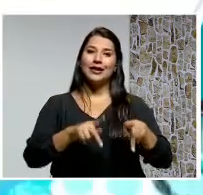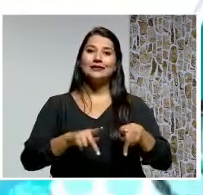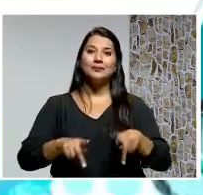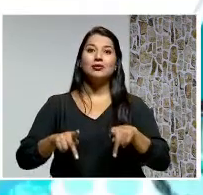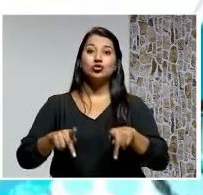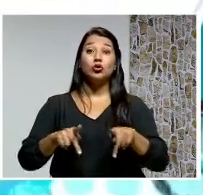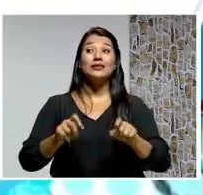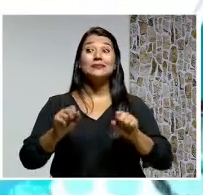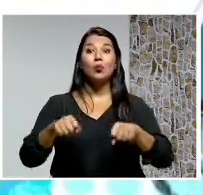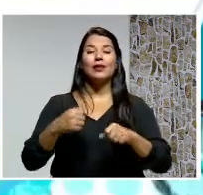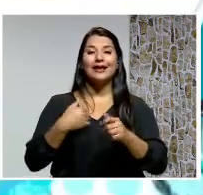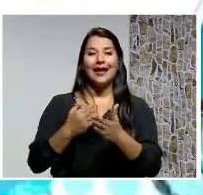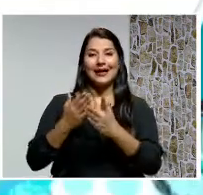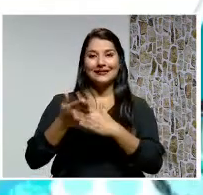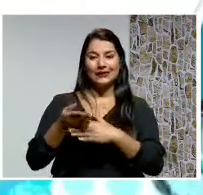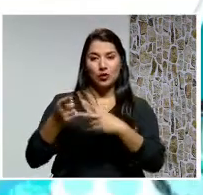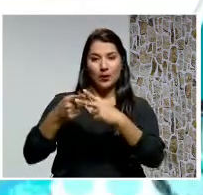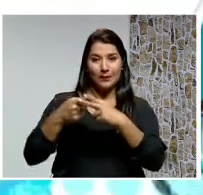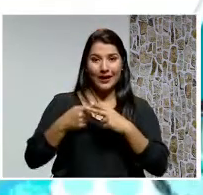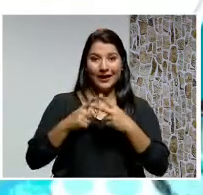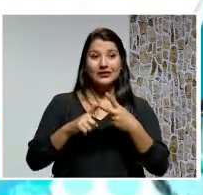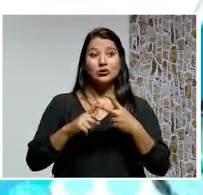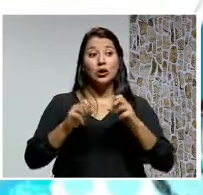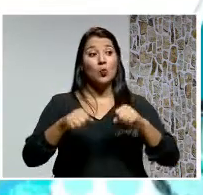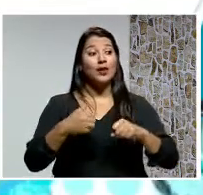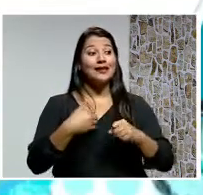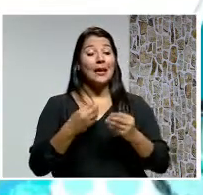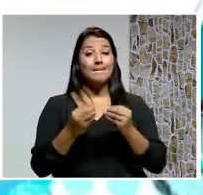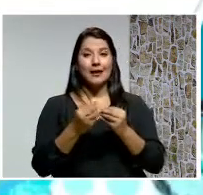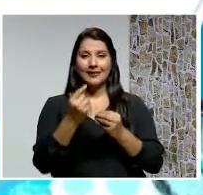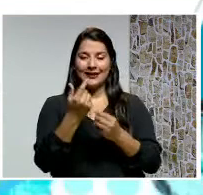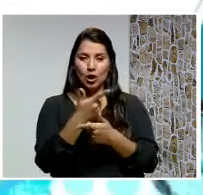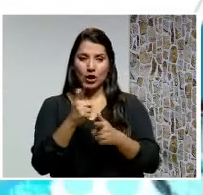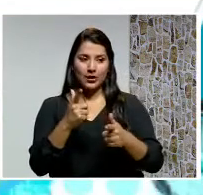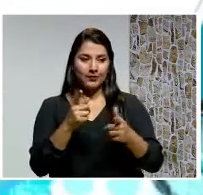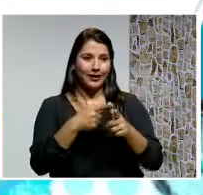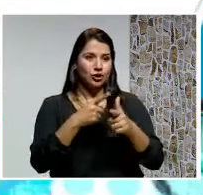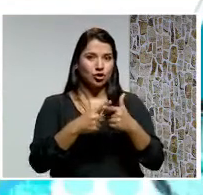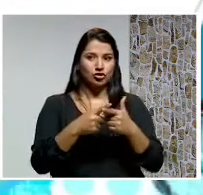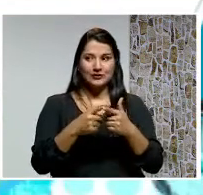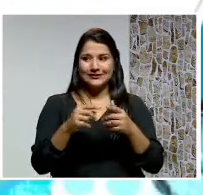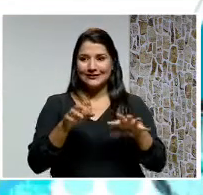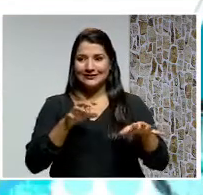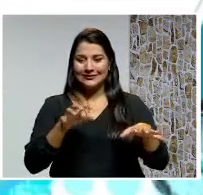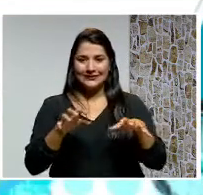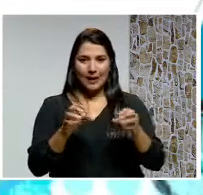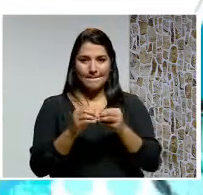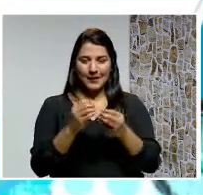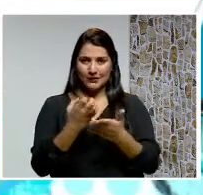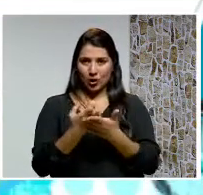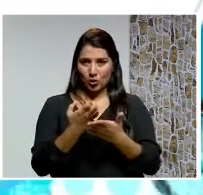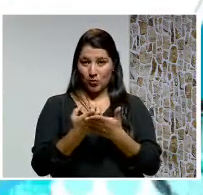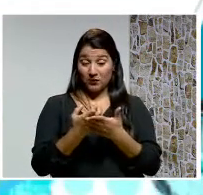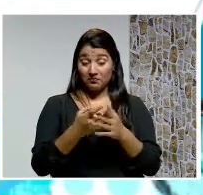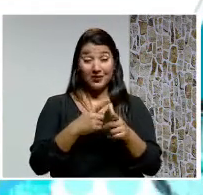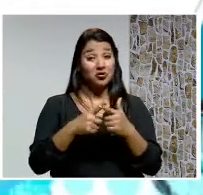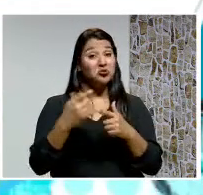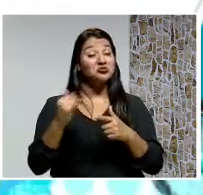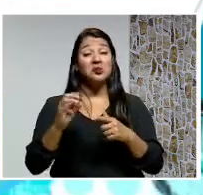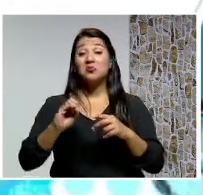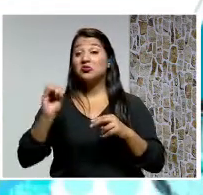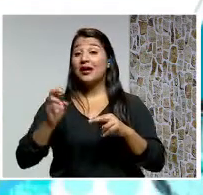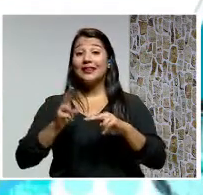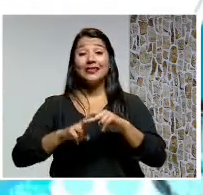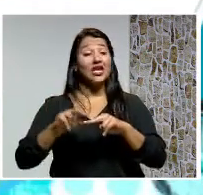adquieran créditos, de que se reactive el consumo, se reactive la inversión, y si las tasas de interés no bajan, respondiendo incluso a la